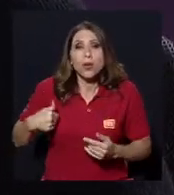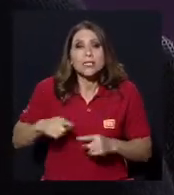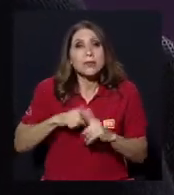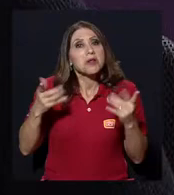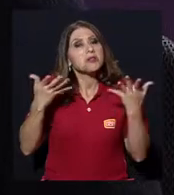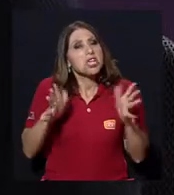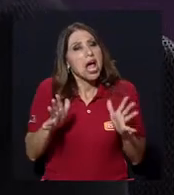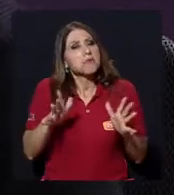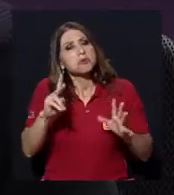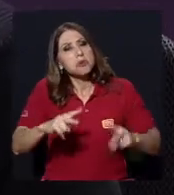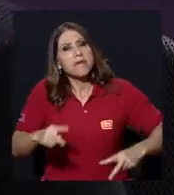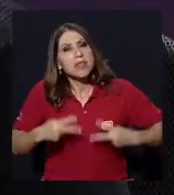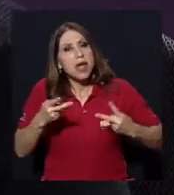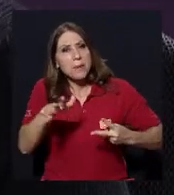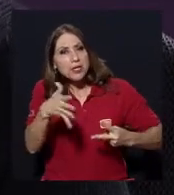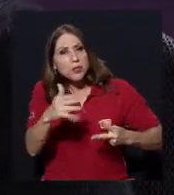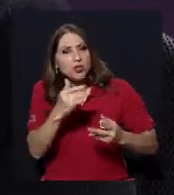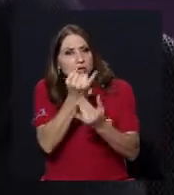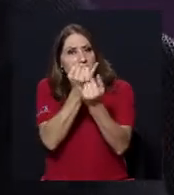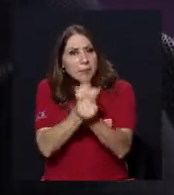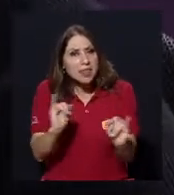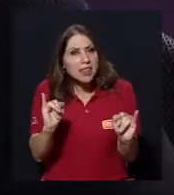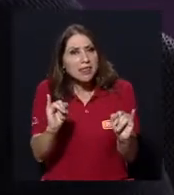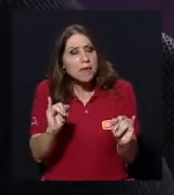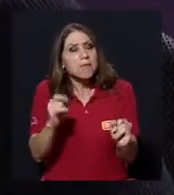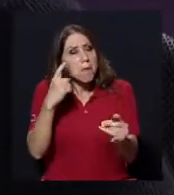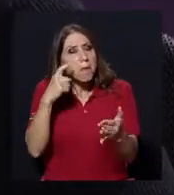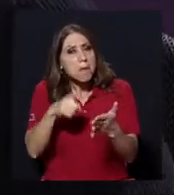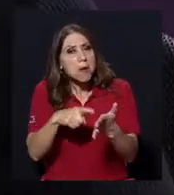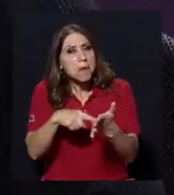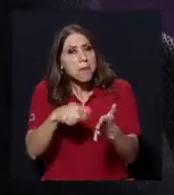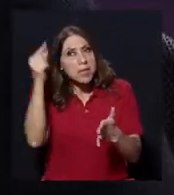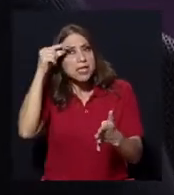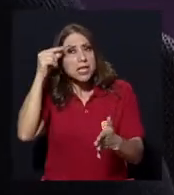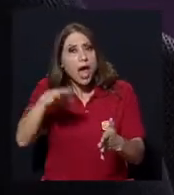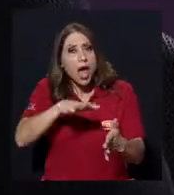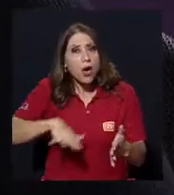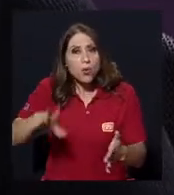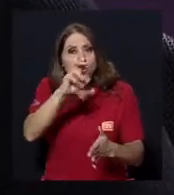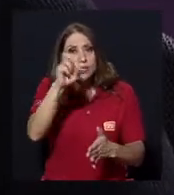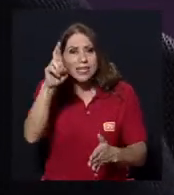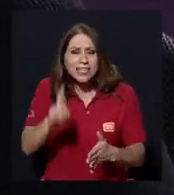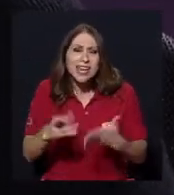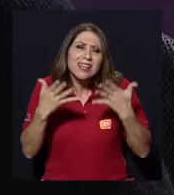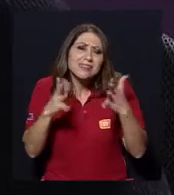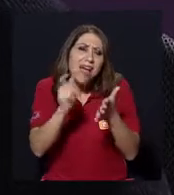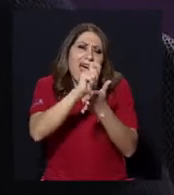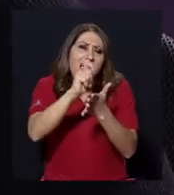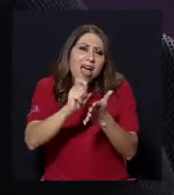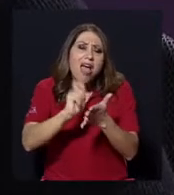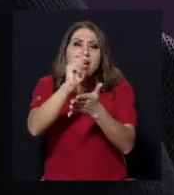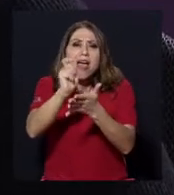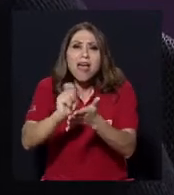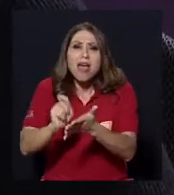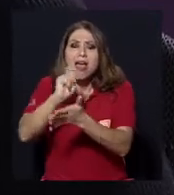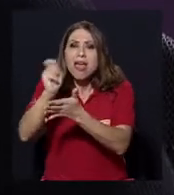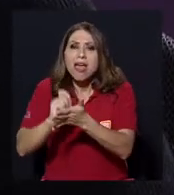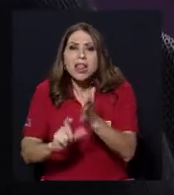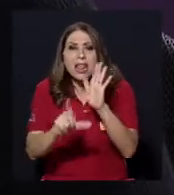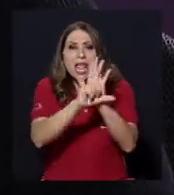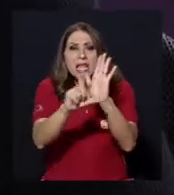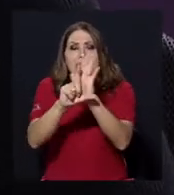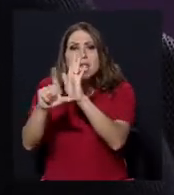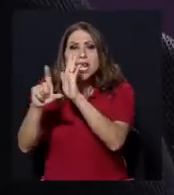independiente. Entonces, eso hay que reconocerlo. El Estado costarricense ha creado una gran cantidad de legislación e instituciones,